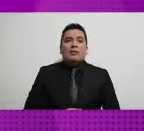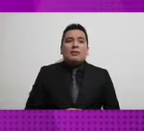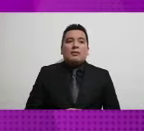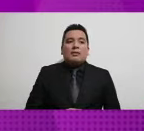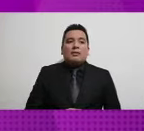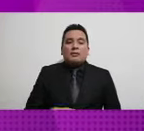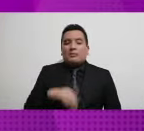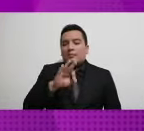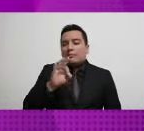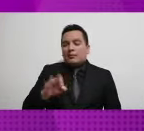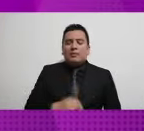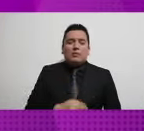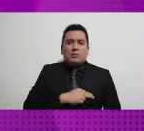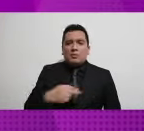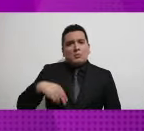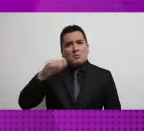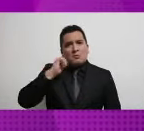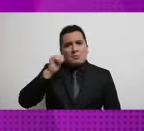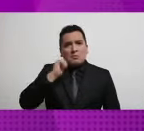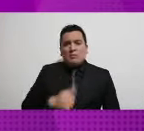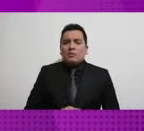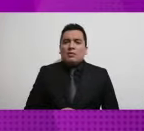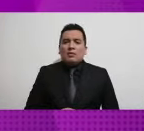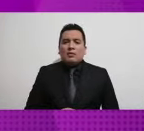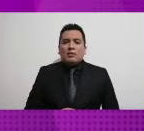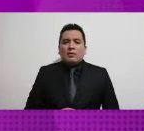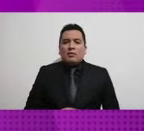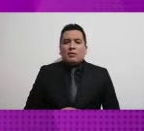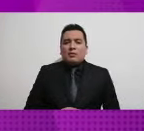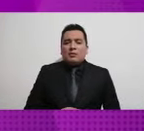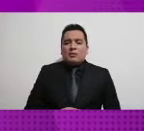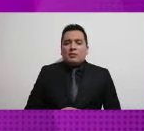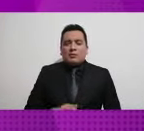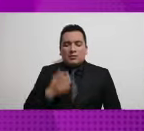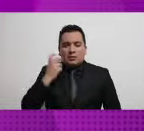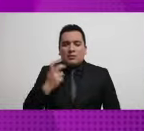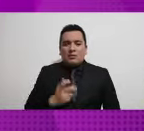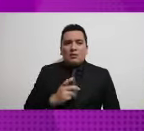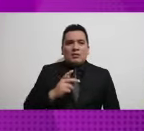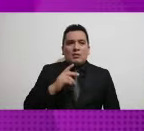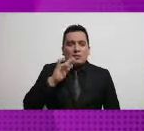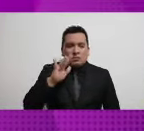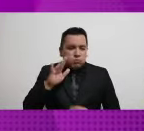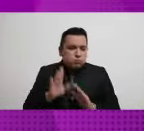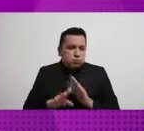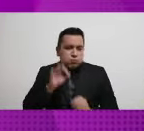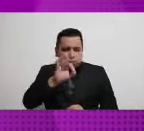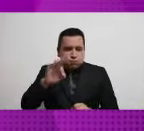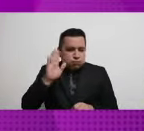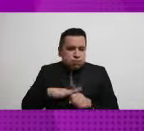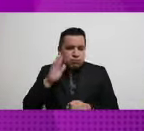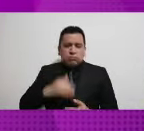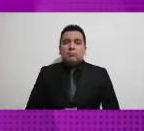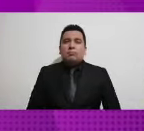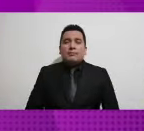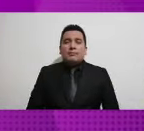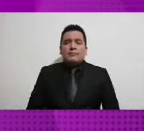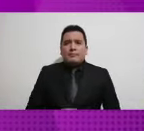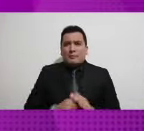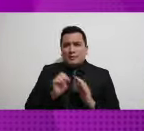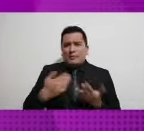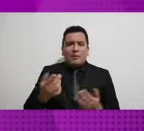votación en porcentaje. Nosotros siempre hemos pasado del 50%, aún en estas elecciones que van, que es nada